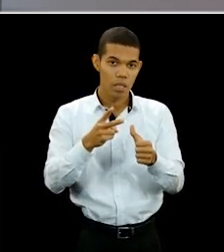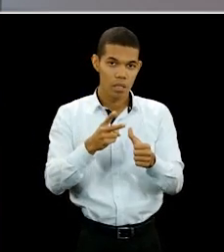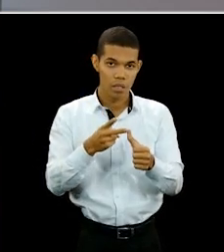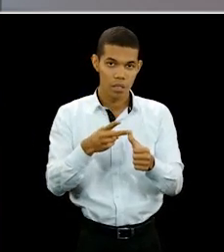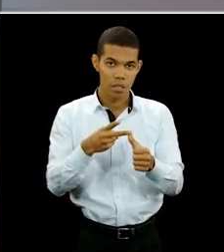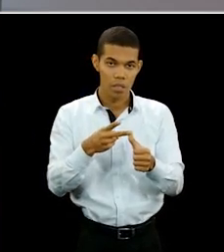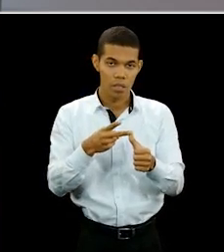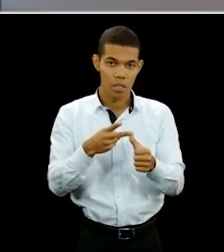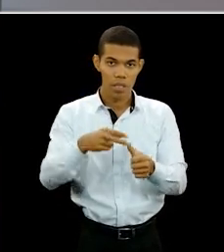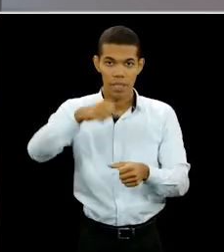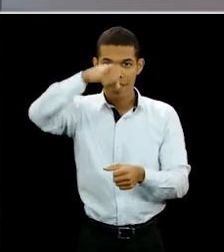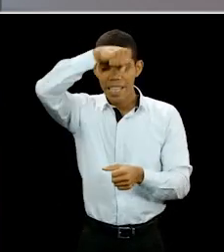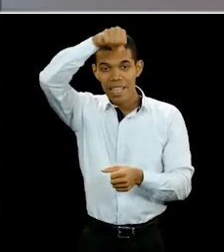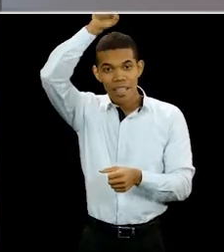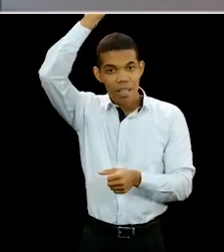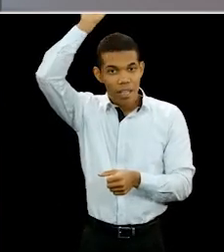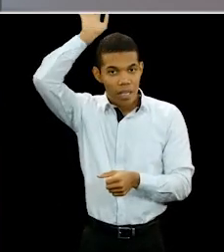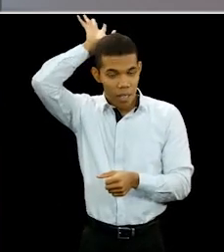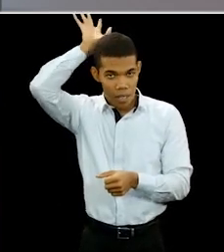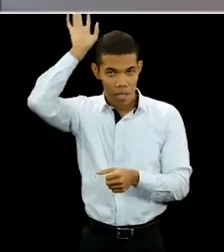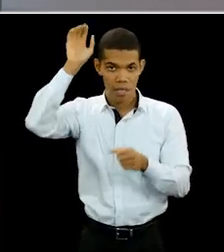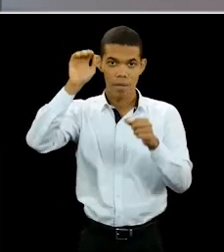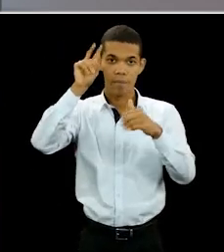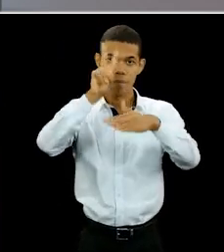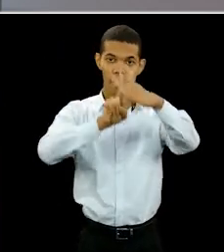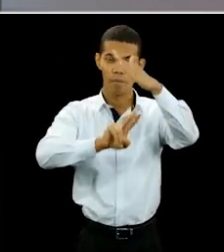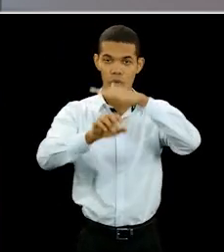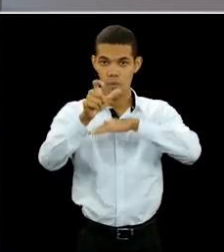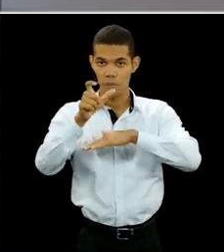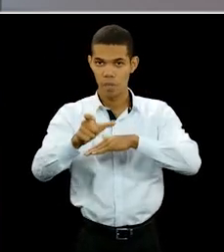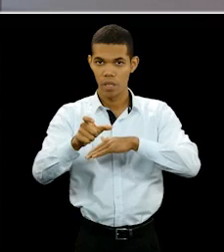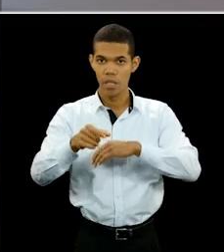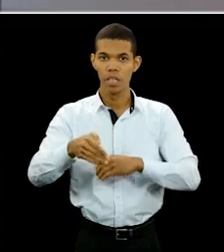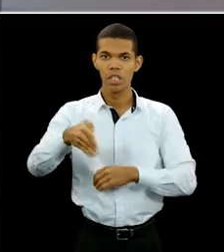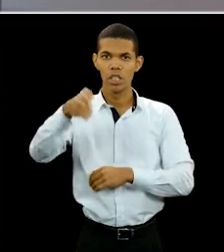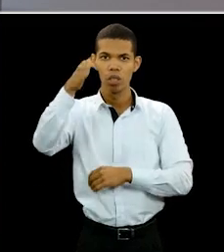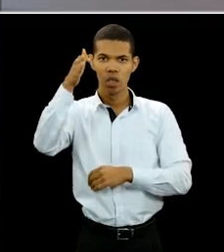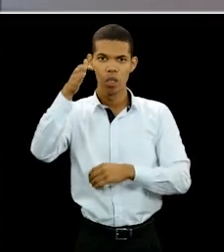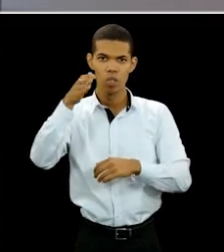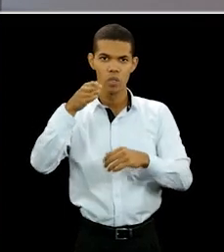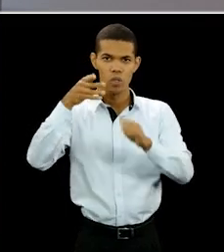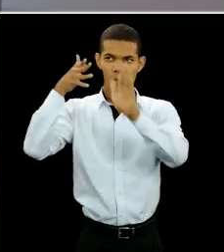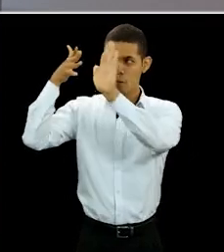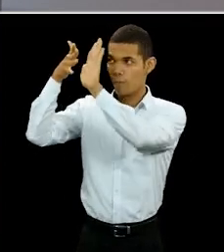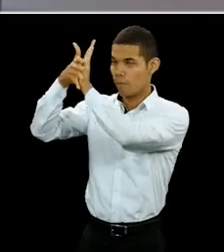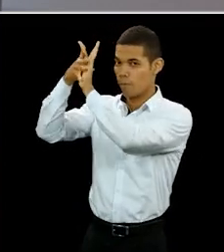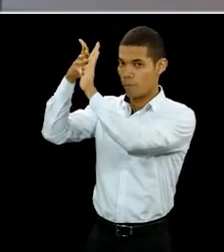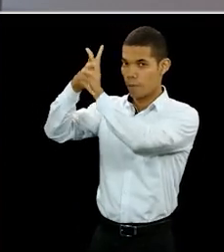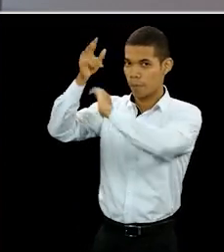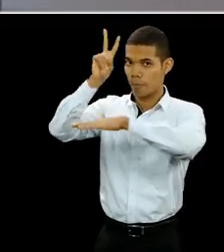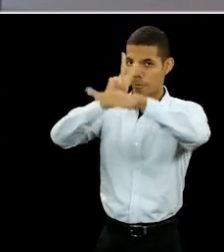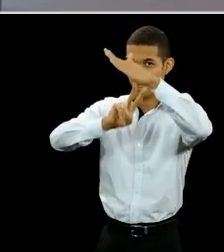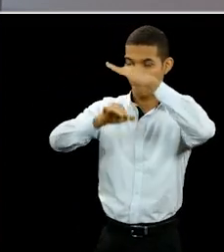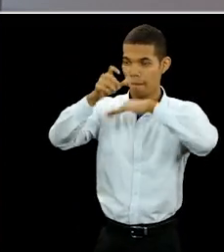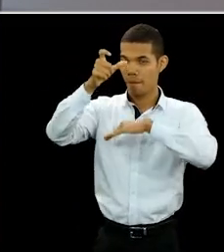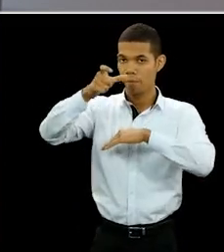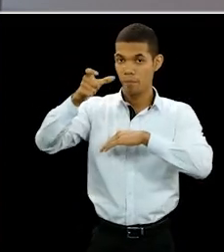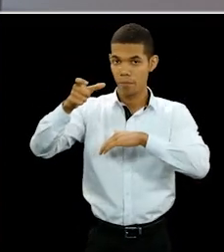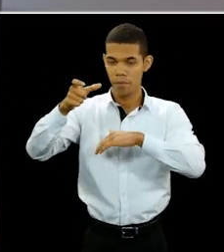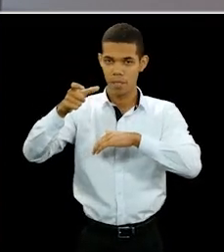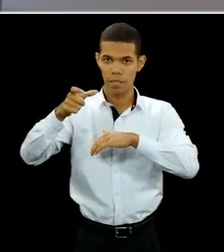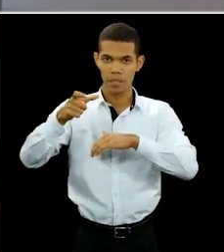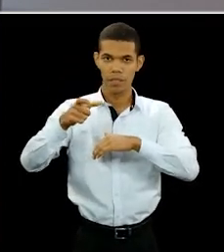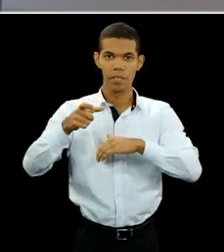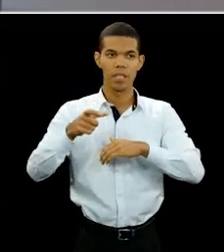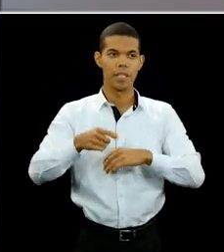Profeta Daniel Dios envía mensajes a través de estos profetas de diferentes dimensiones